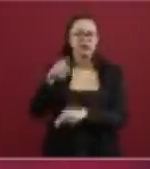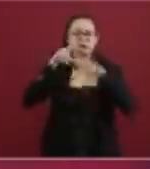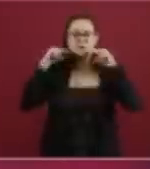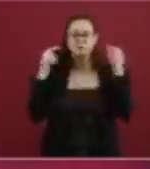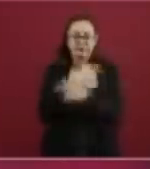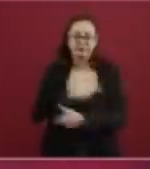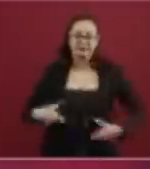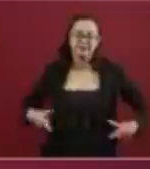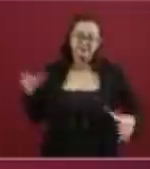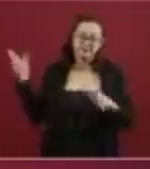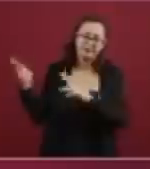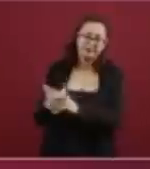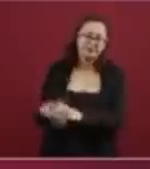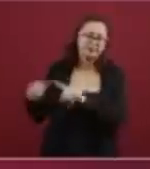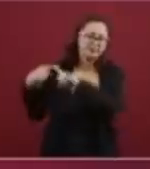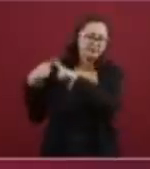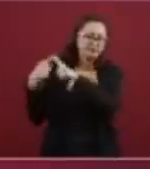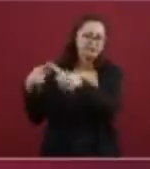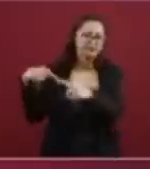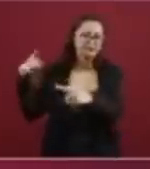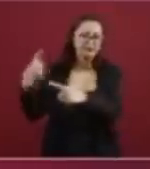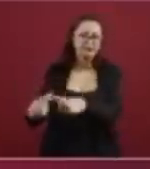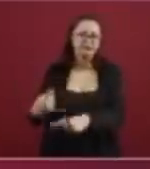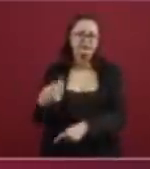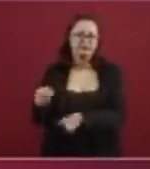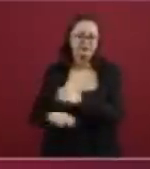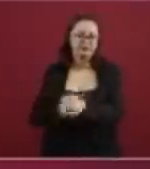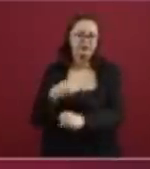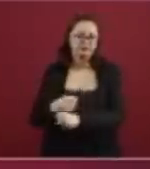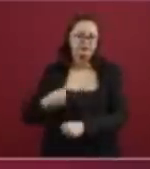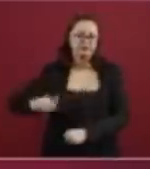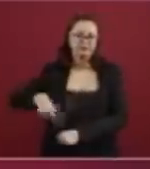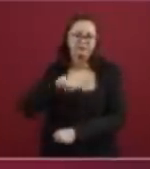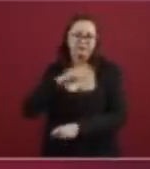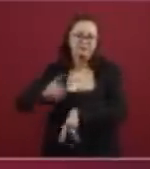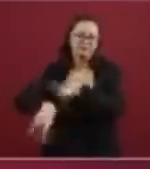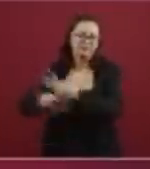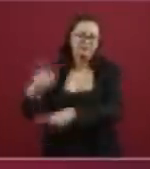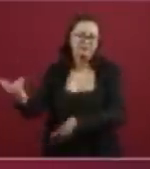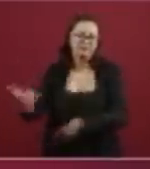Zapata. Y vamos a estar ahí. Es una